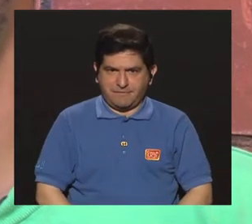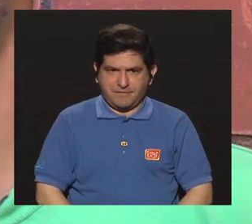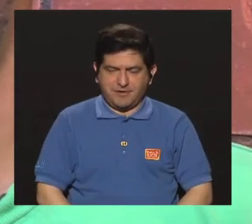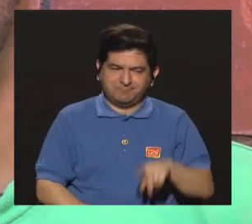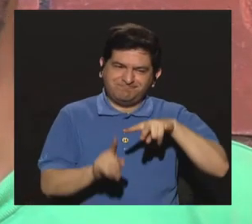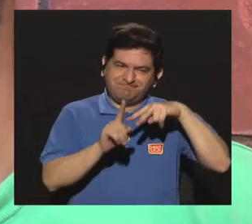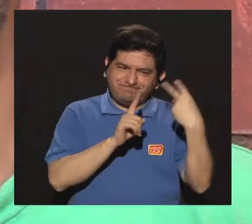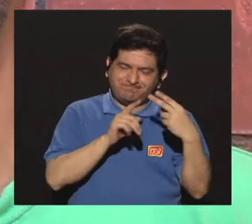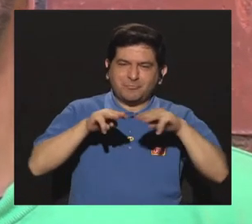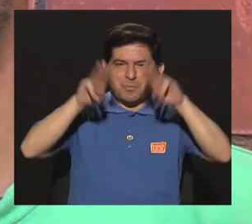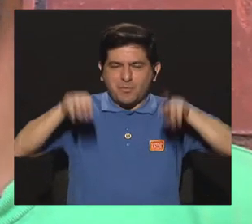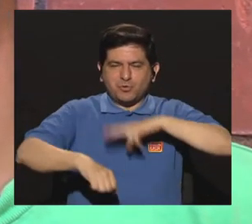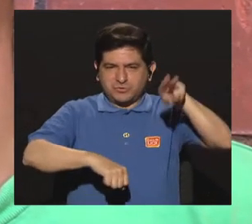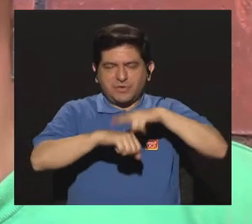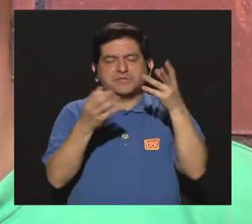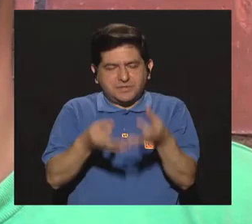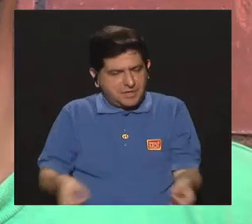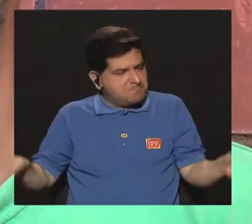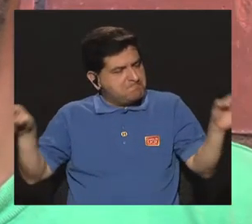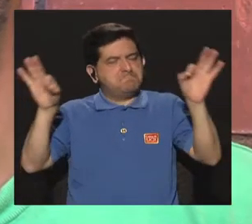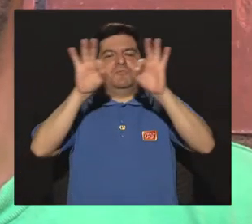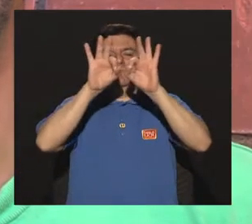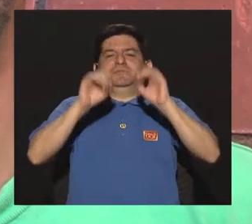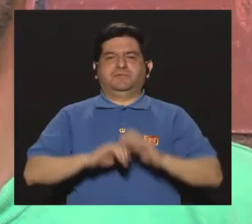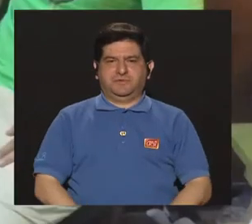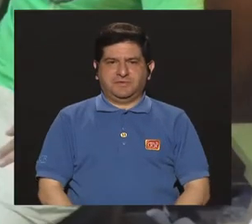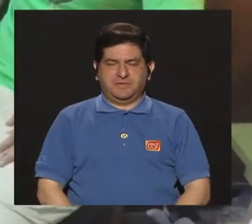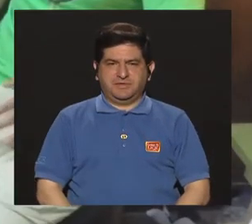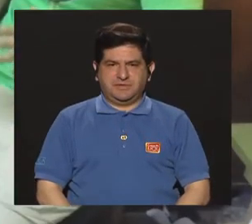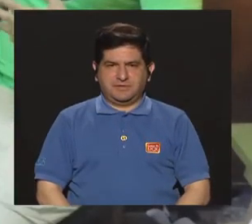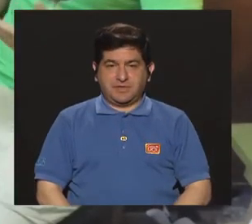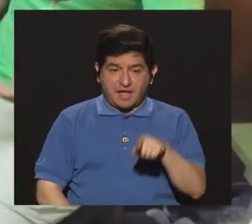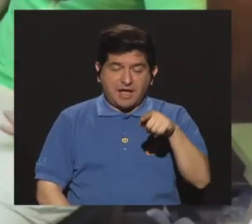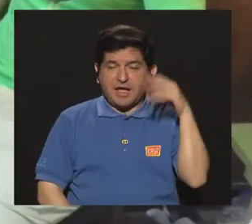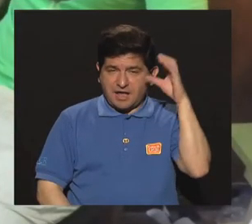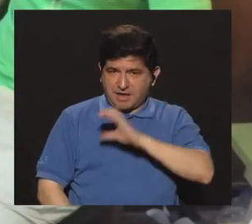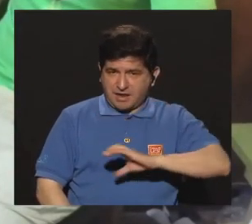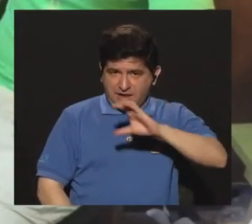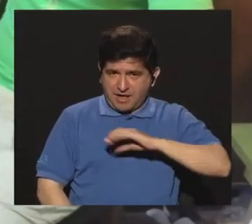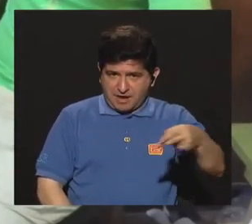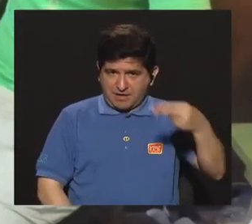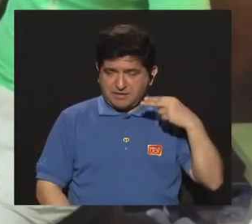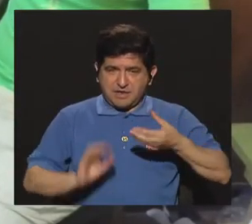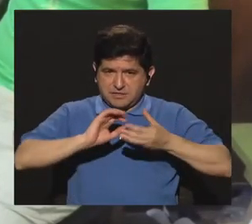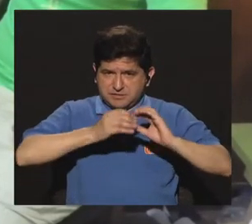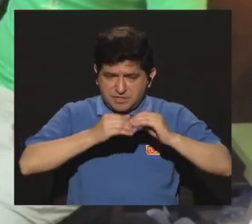desde ese punto de vista la del museo nacional más importante posiblemente por la que